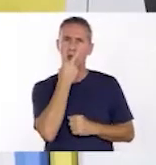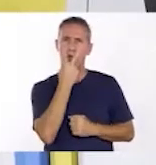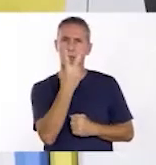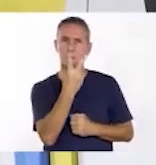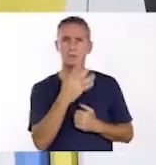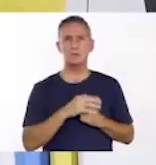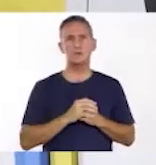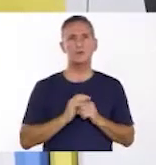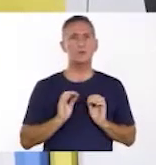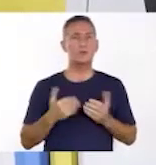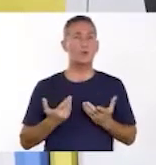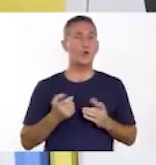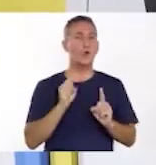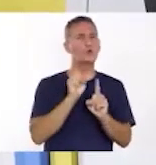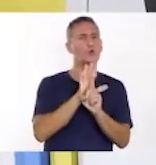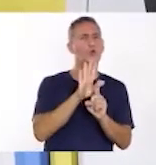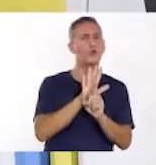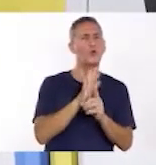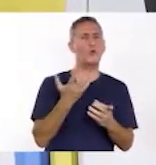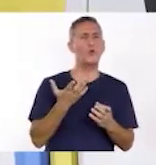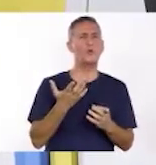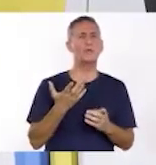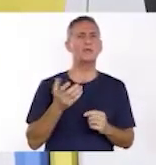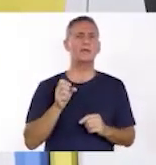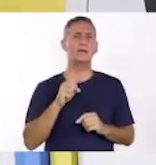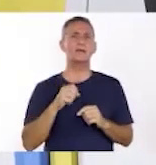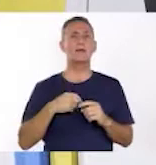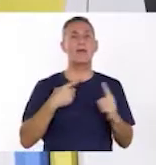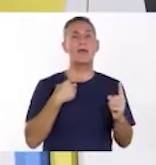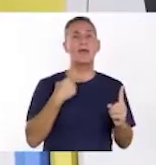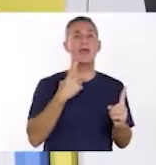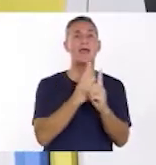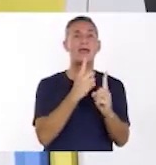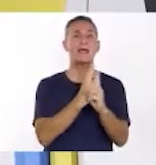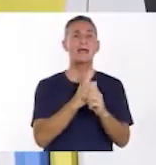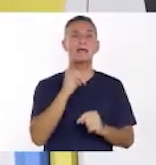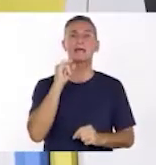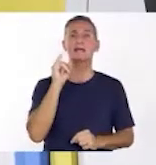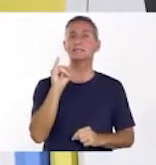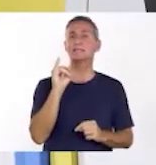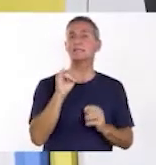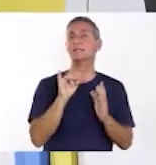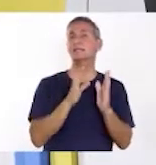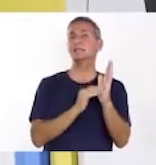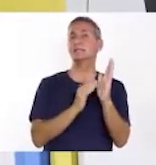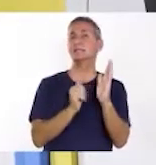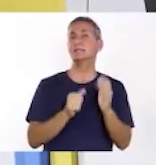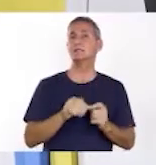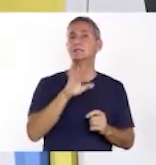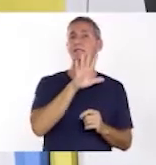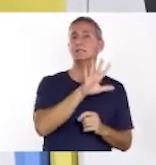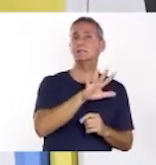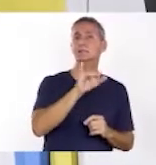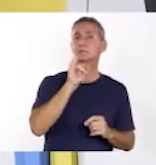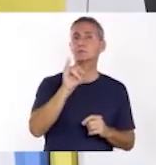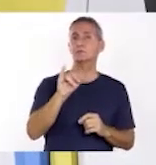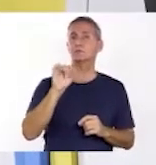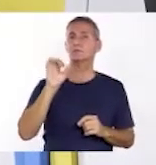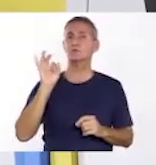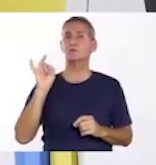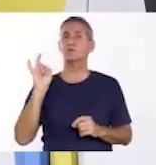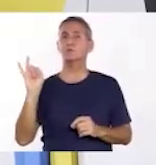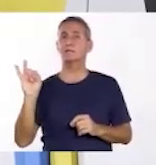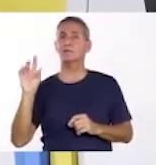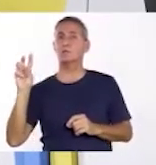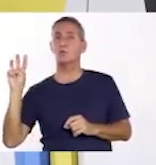atentos cuando comience el encuentro de los semestres quinto, sexto, séptimo y octavo,